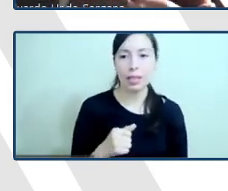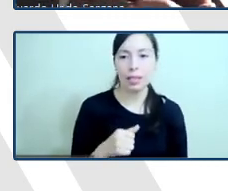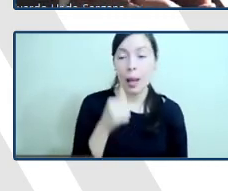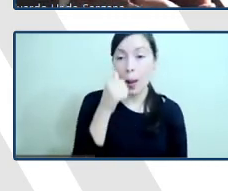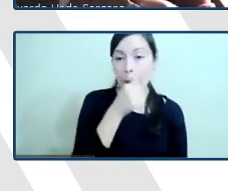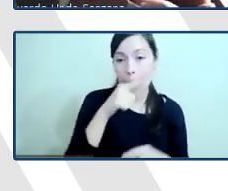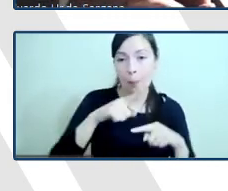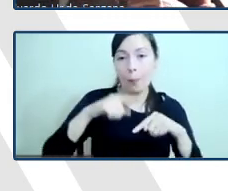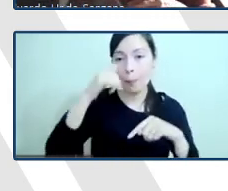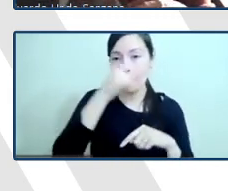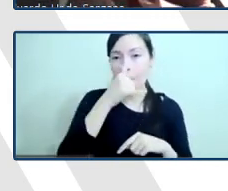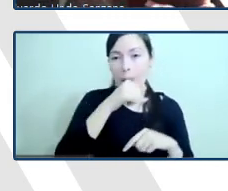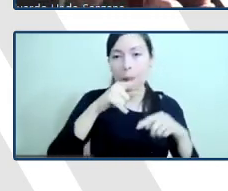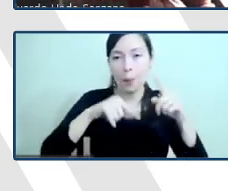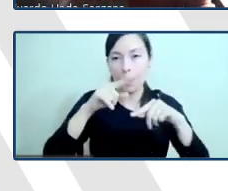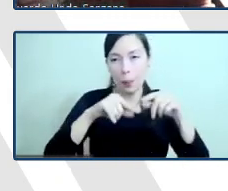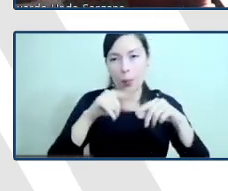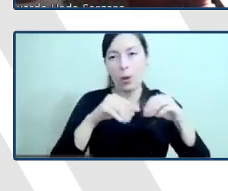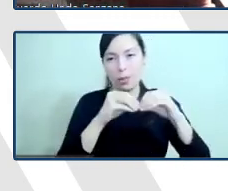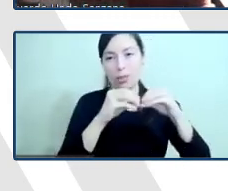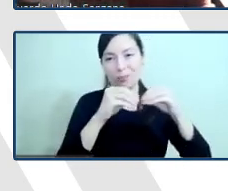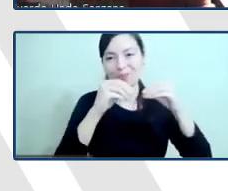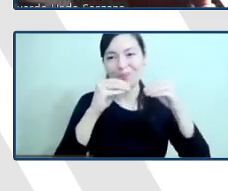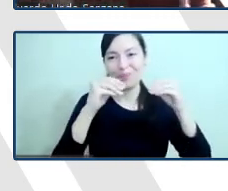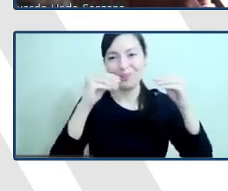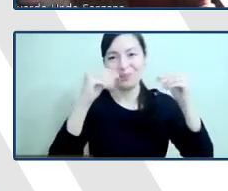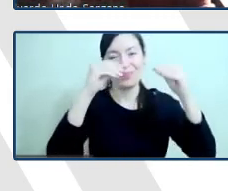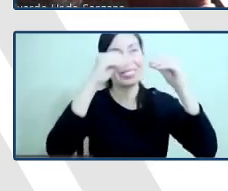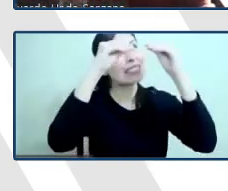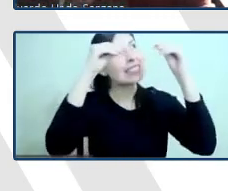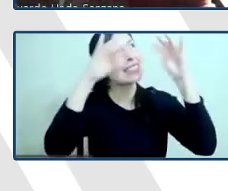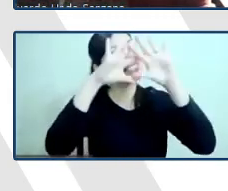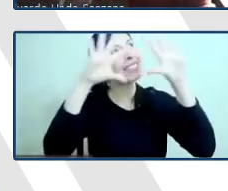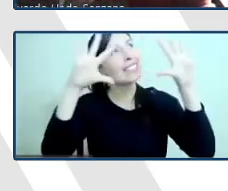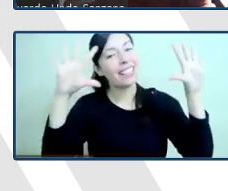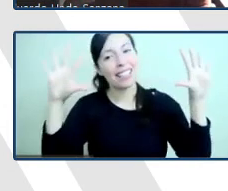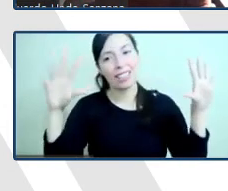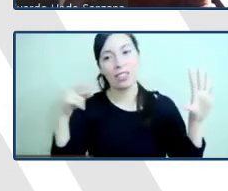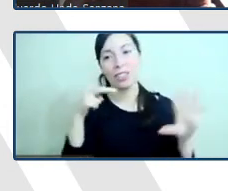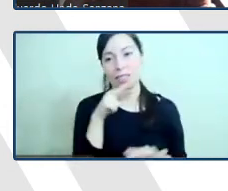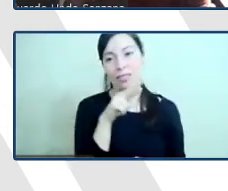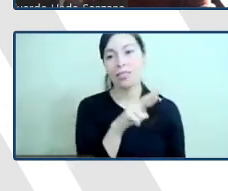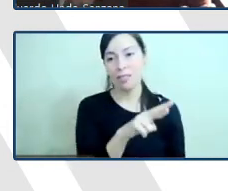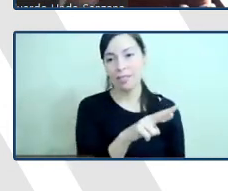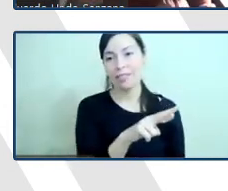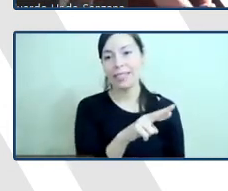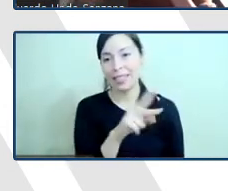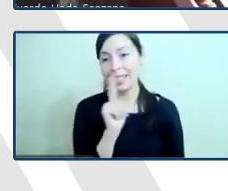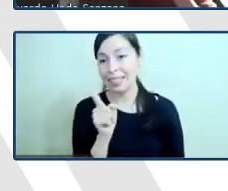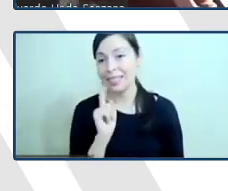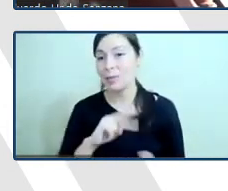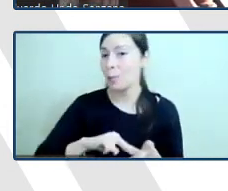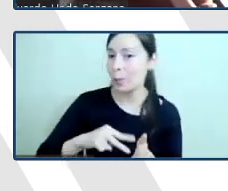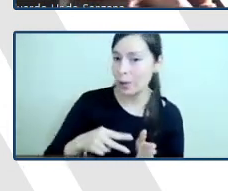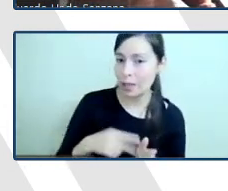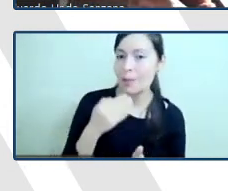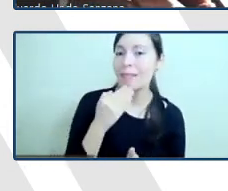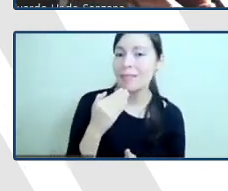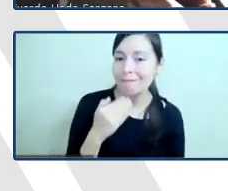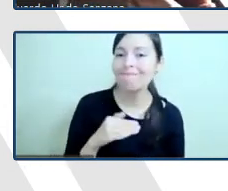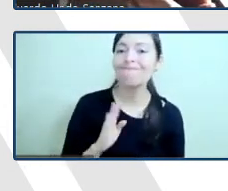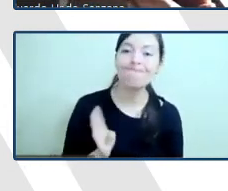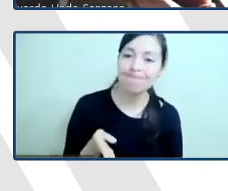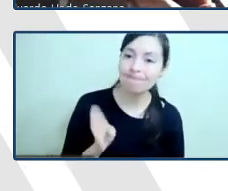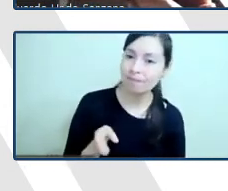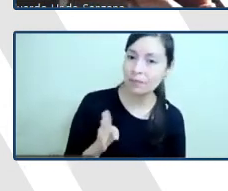polvo que algunas faenas pueden introducir al cielo de las regiones del norte. De manera que es un problema que también nos sigue afectando